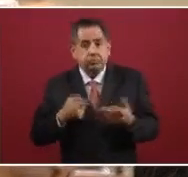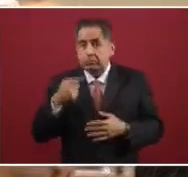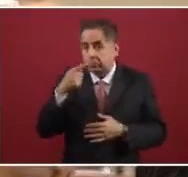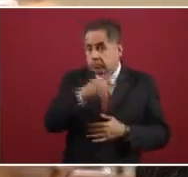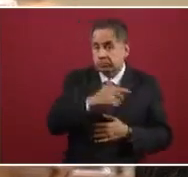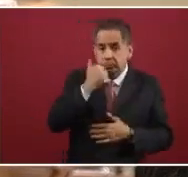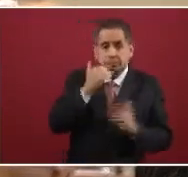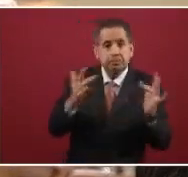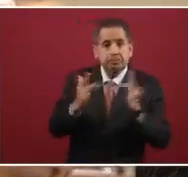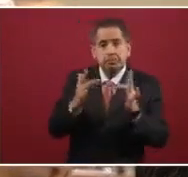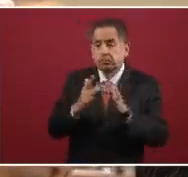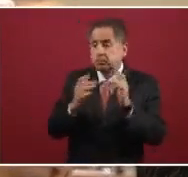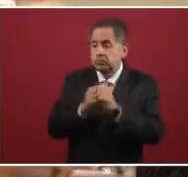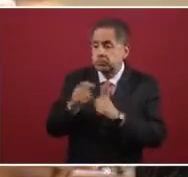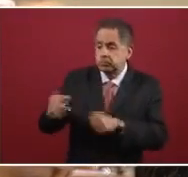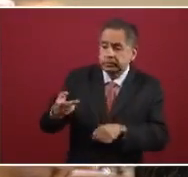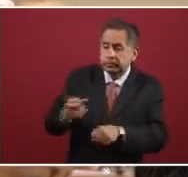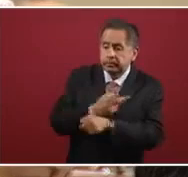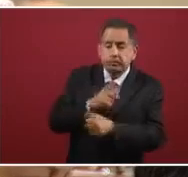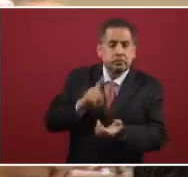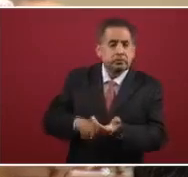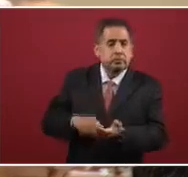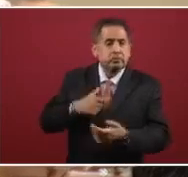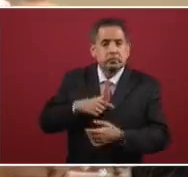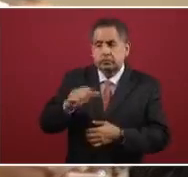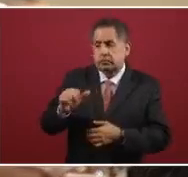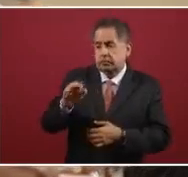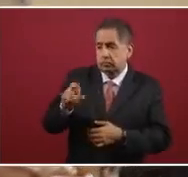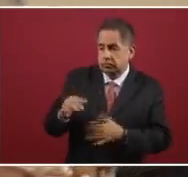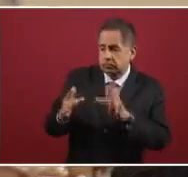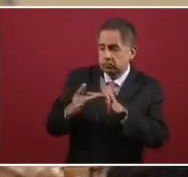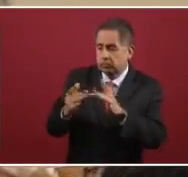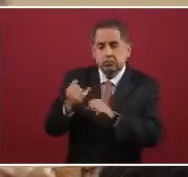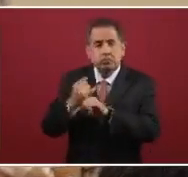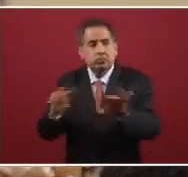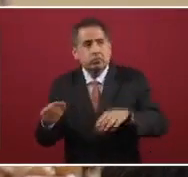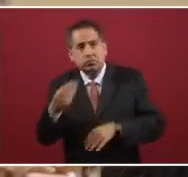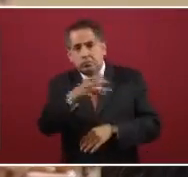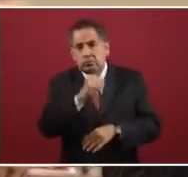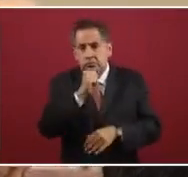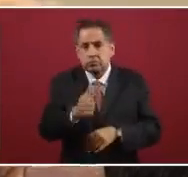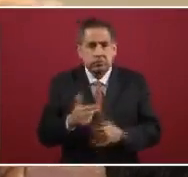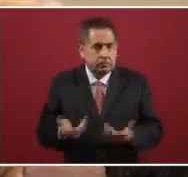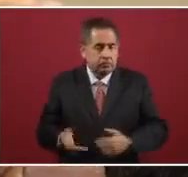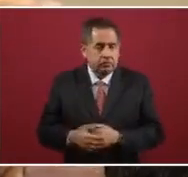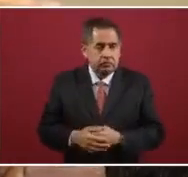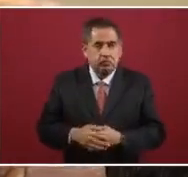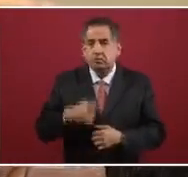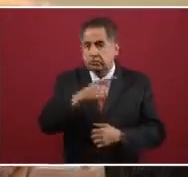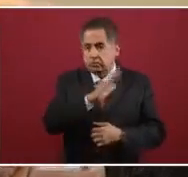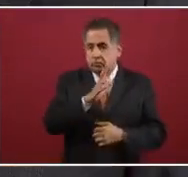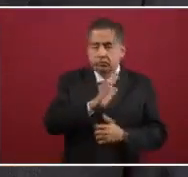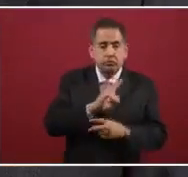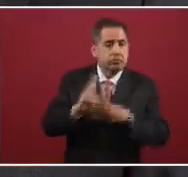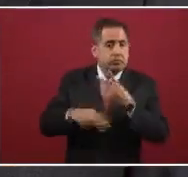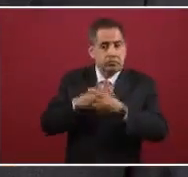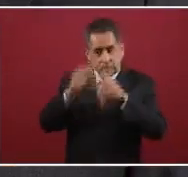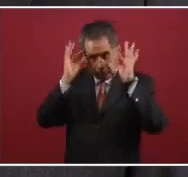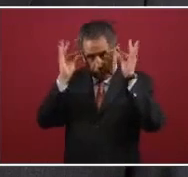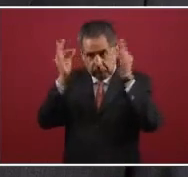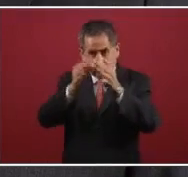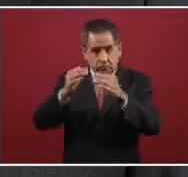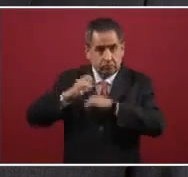de comunicarse para saber su estado de cuenta de Afores y no tienen información. Además, han acudido a los consulados